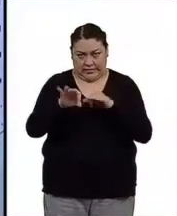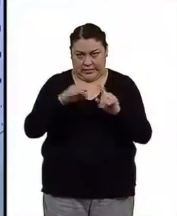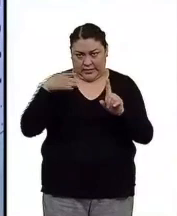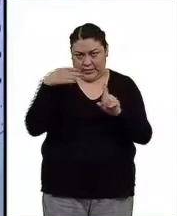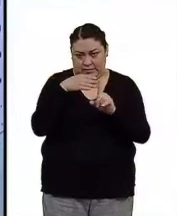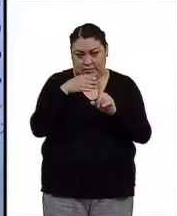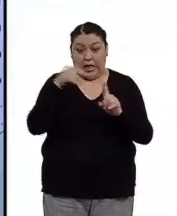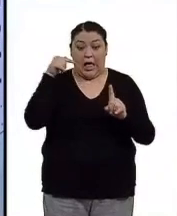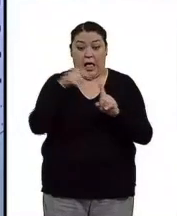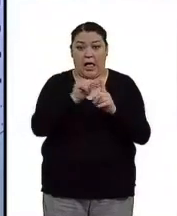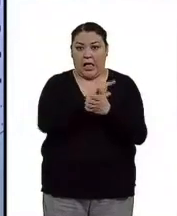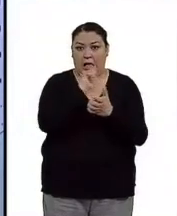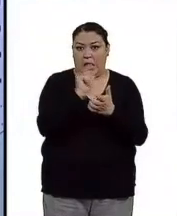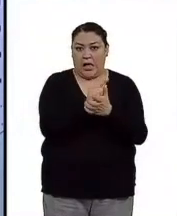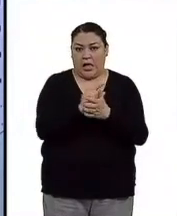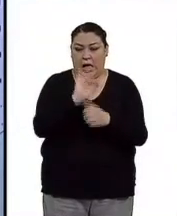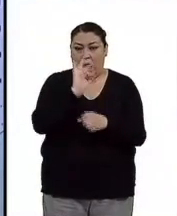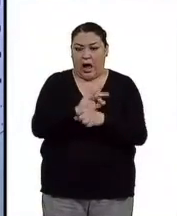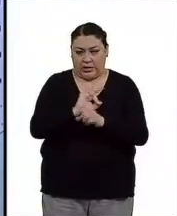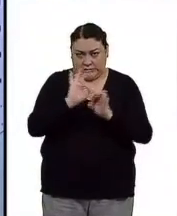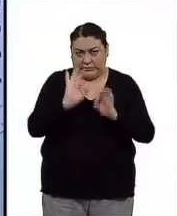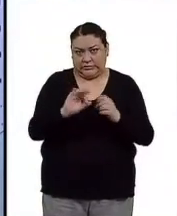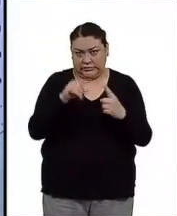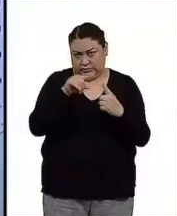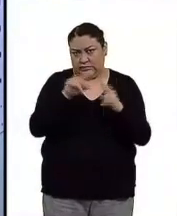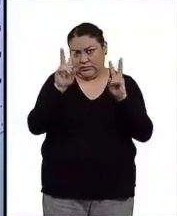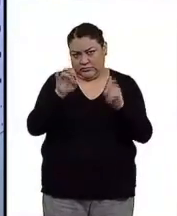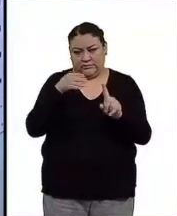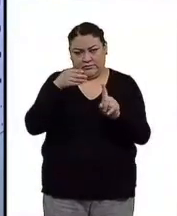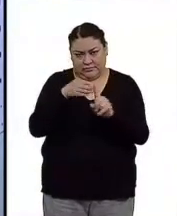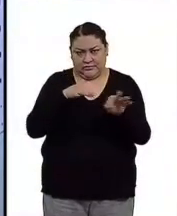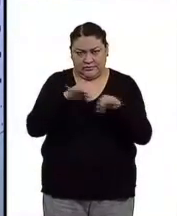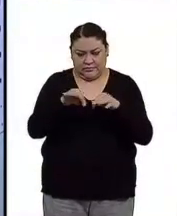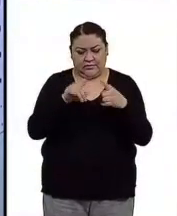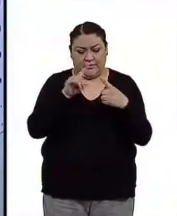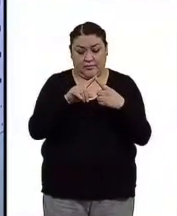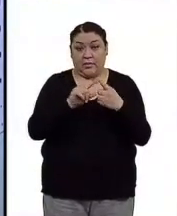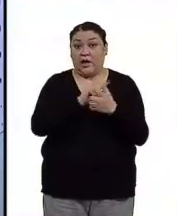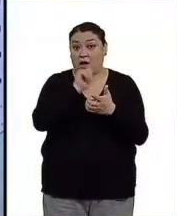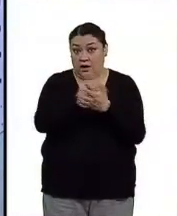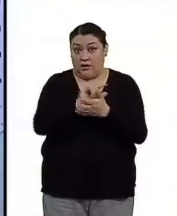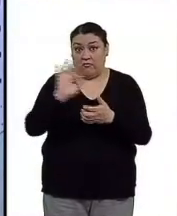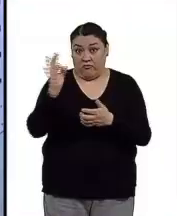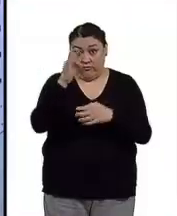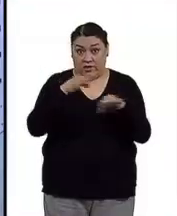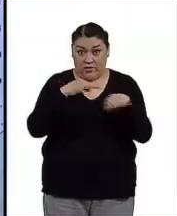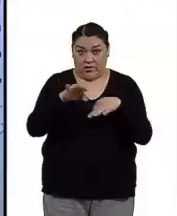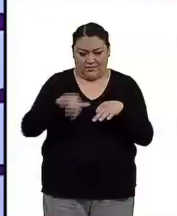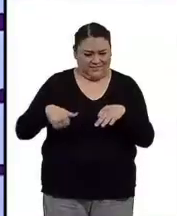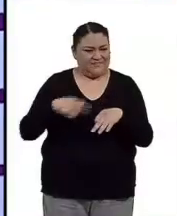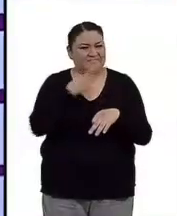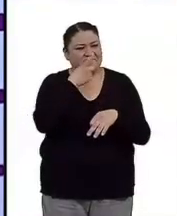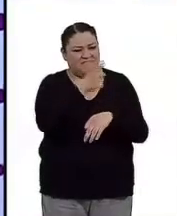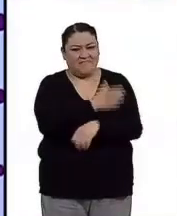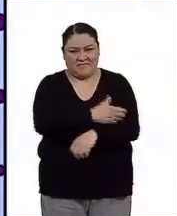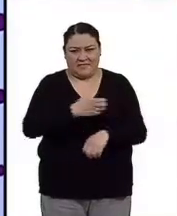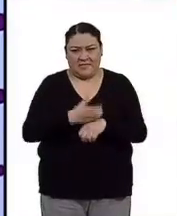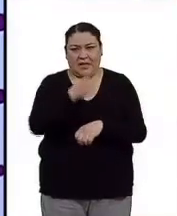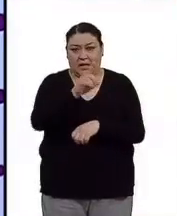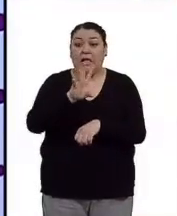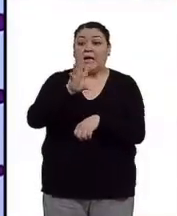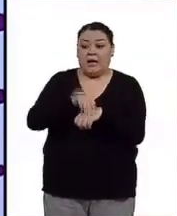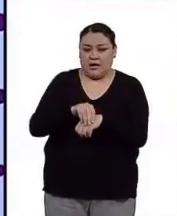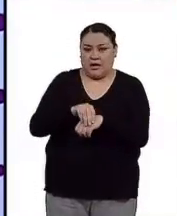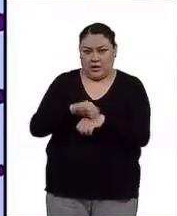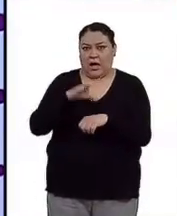la ley sustantiva en la materia laboral, ¿no? La Ley Federal del Trabajo prevé, como ya decían mis compañeras, pues incluso un